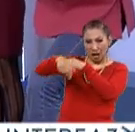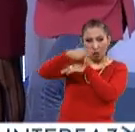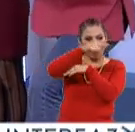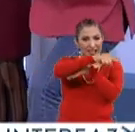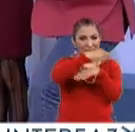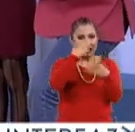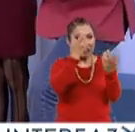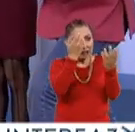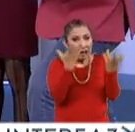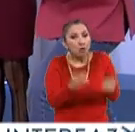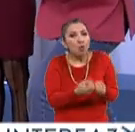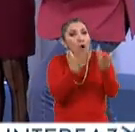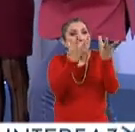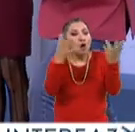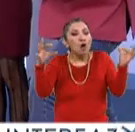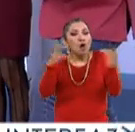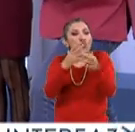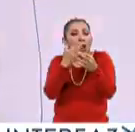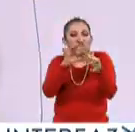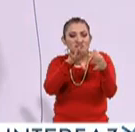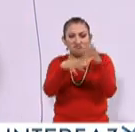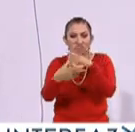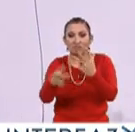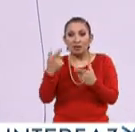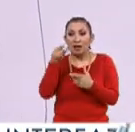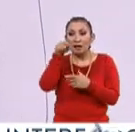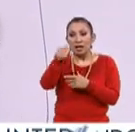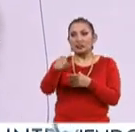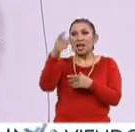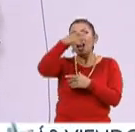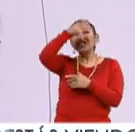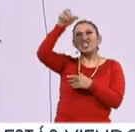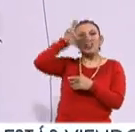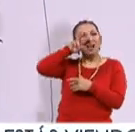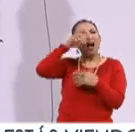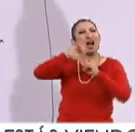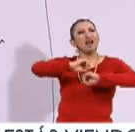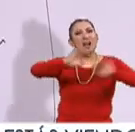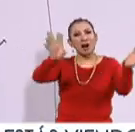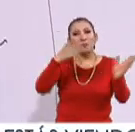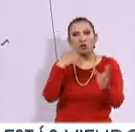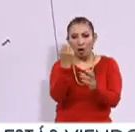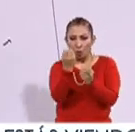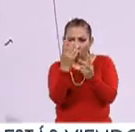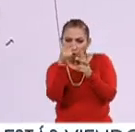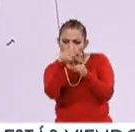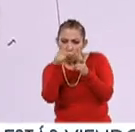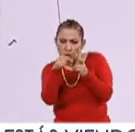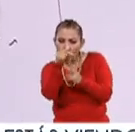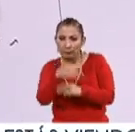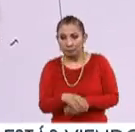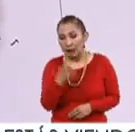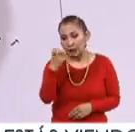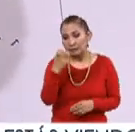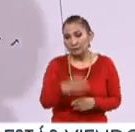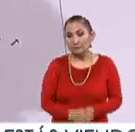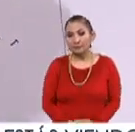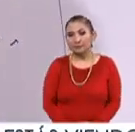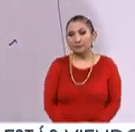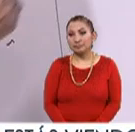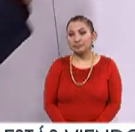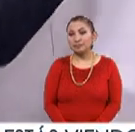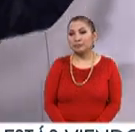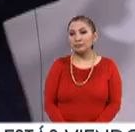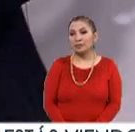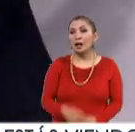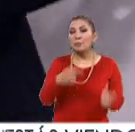siento, dicho un poco en broma, hasta un extraterrestre llega y lo entiende inmediatamente, ¿no? Porque se cuenta y todo, ¿no? Esa es la cuestión. Entonces, este es